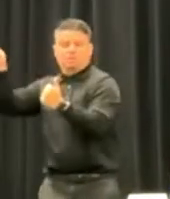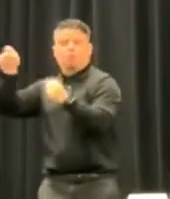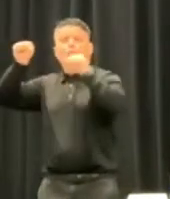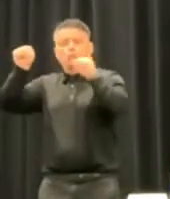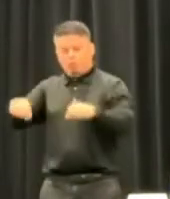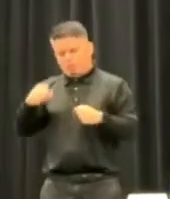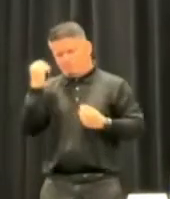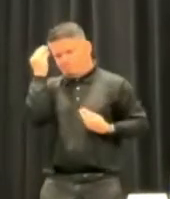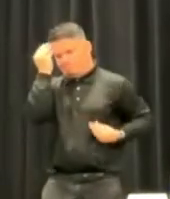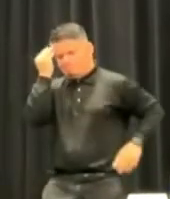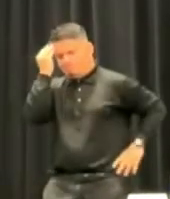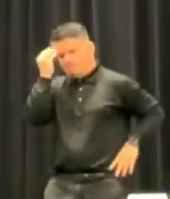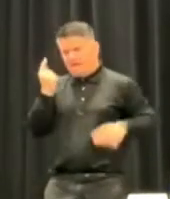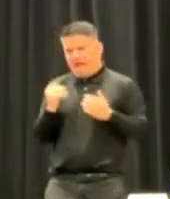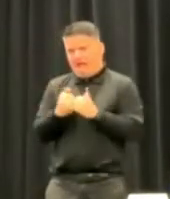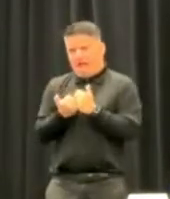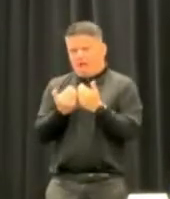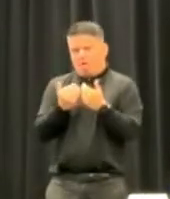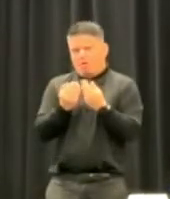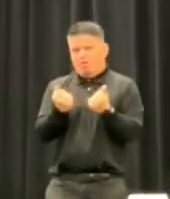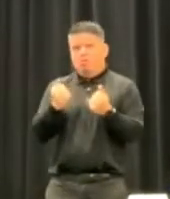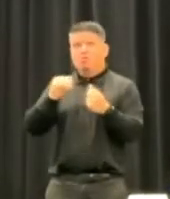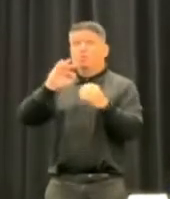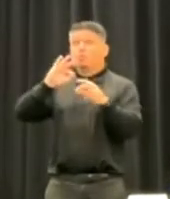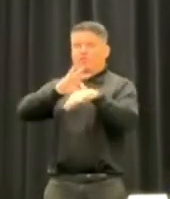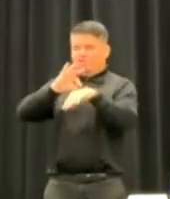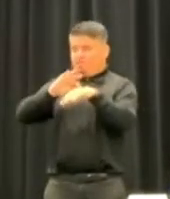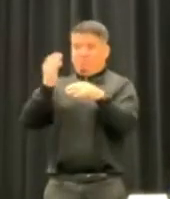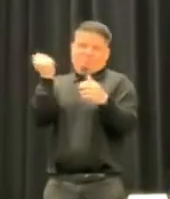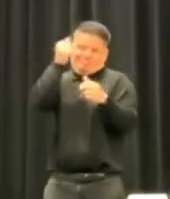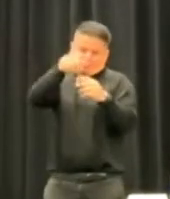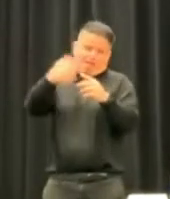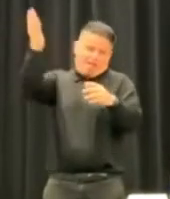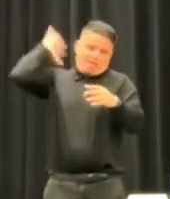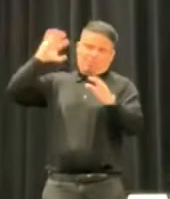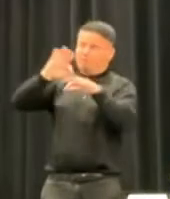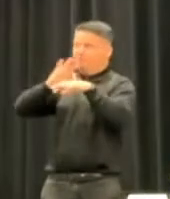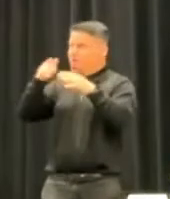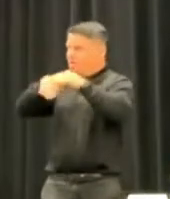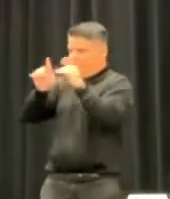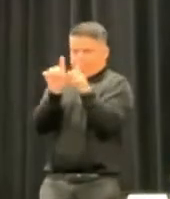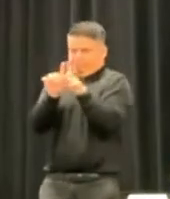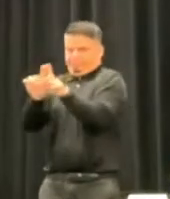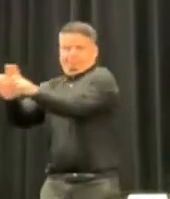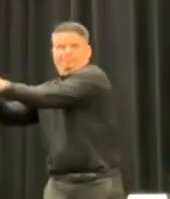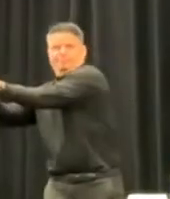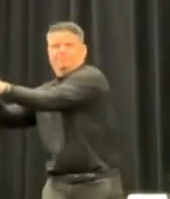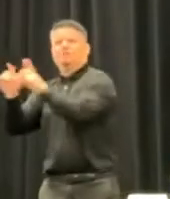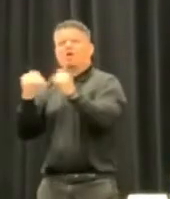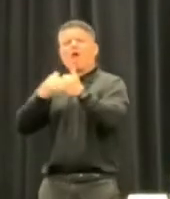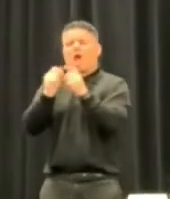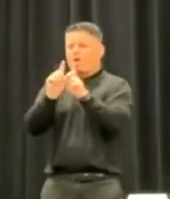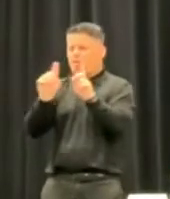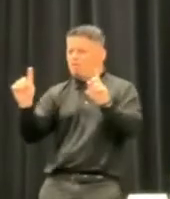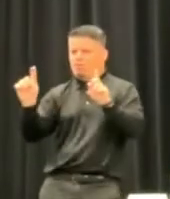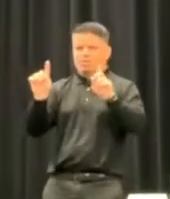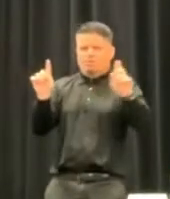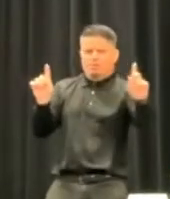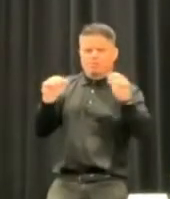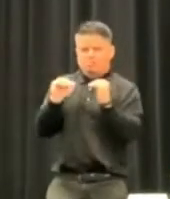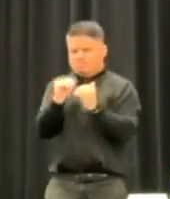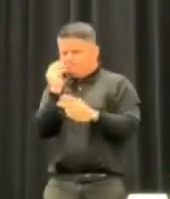empleados y que no esté en verdad todos esté en hacinamiento etcétera hace que toda esa previa prevé precauciones la toma en consideración